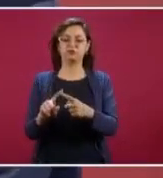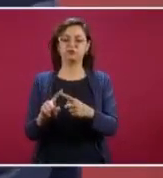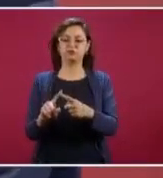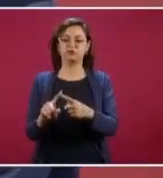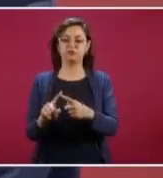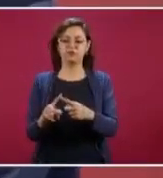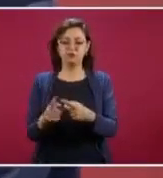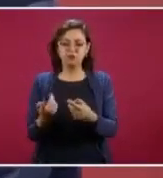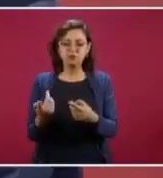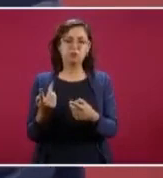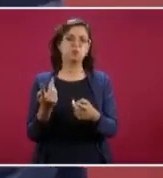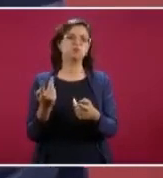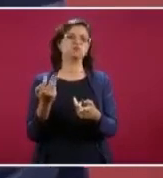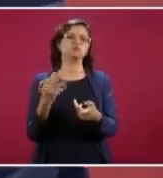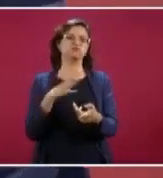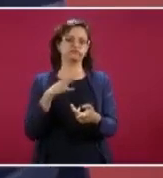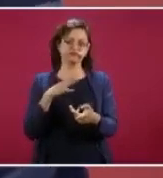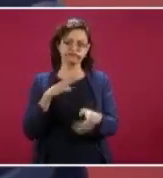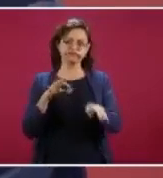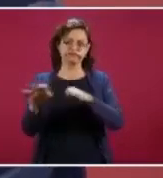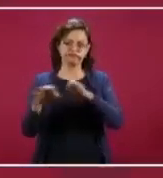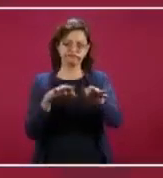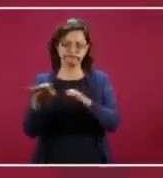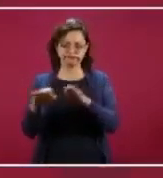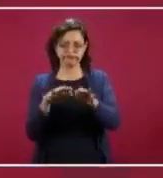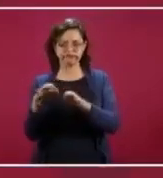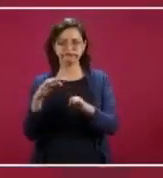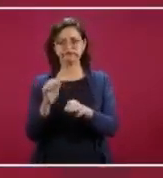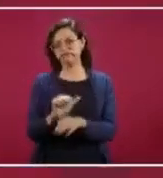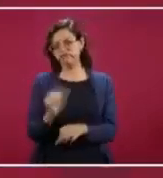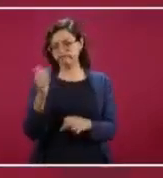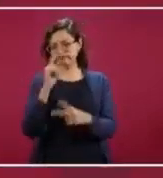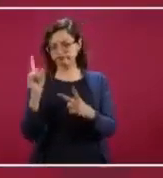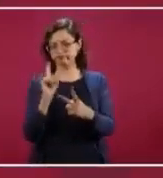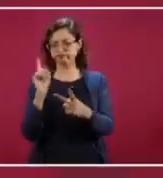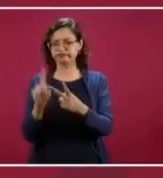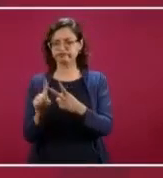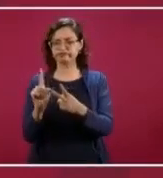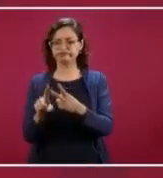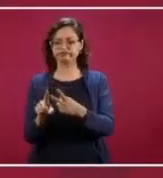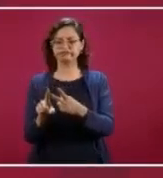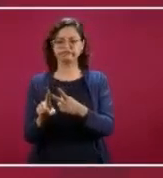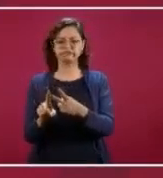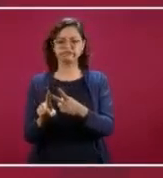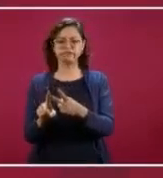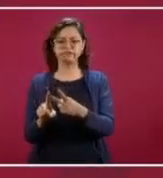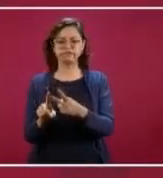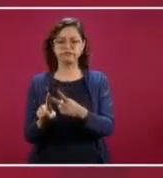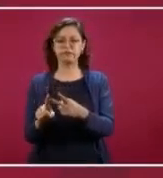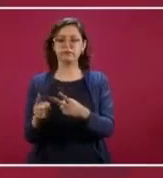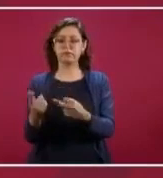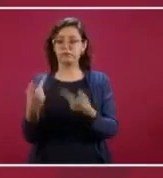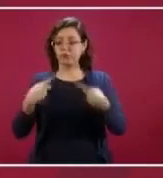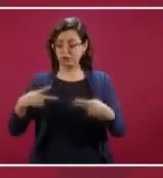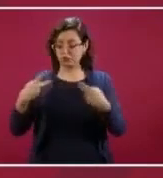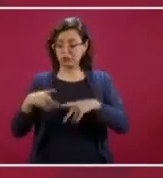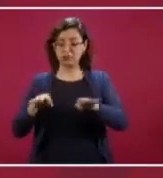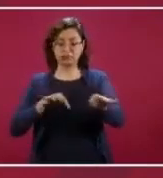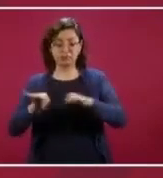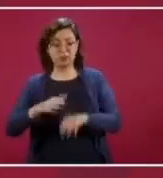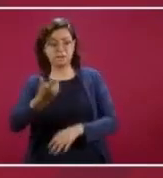es decir, que haya trabajo. Otro elemento importante es que están aumentando los salarios.